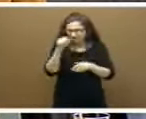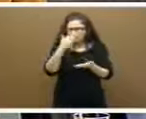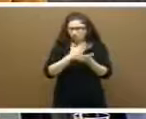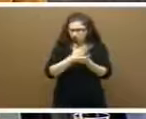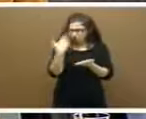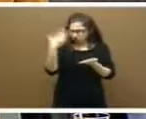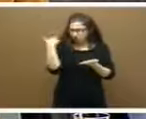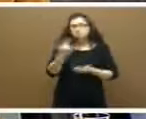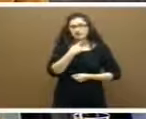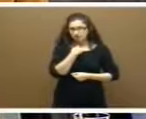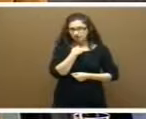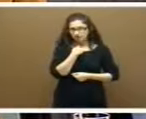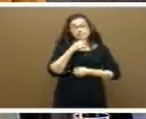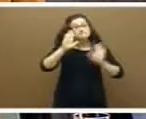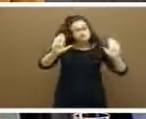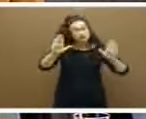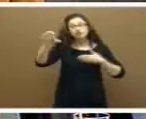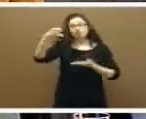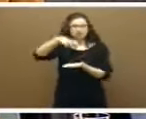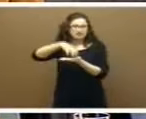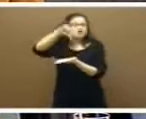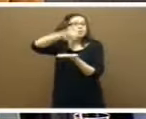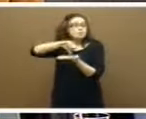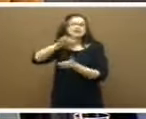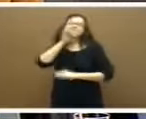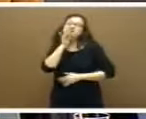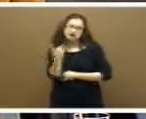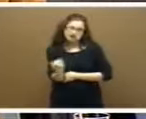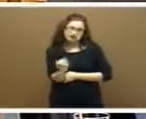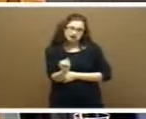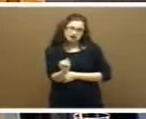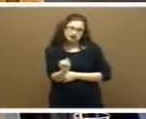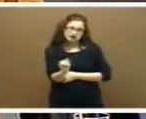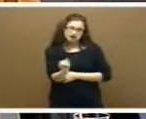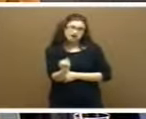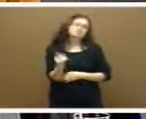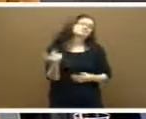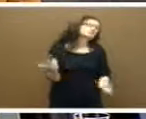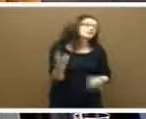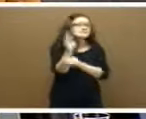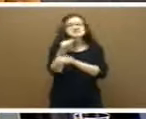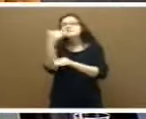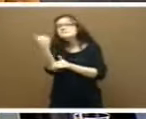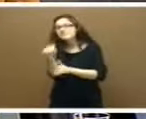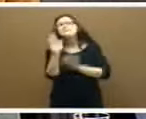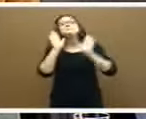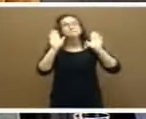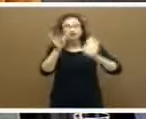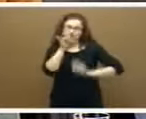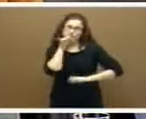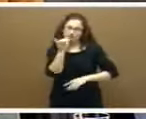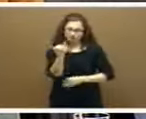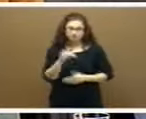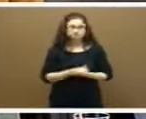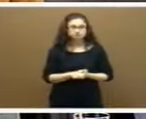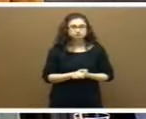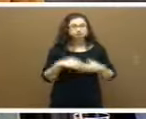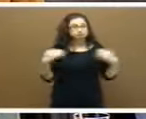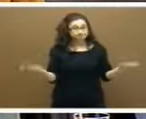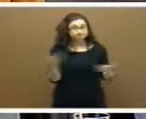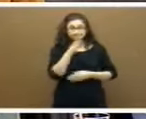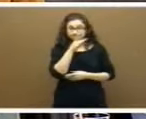cursos, mientras que los de los centros urbanos los mantienen, en algunos casos los mal mantienen, pero por lo menos mantienen. Y